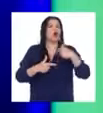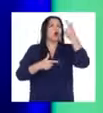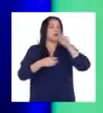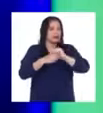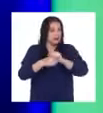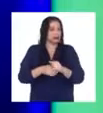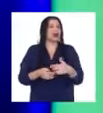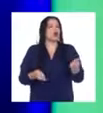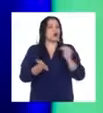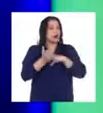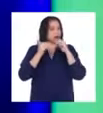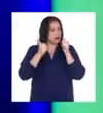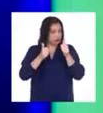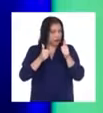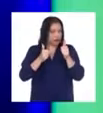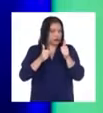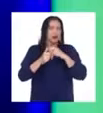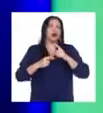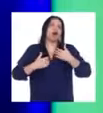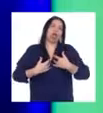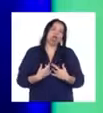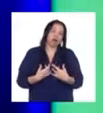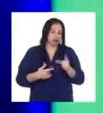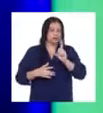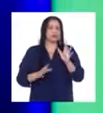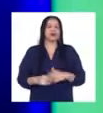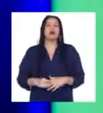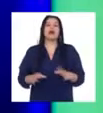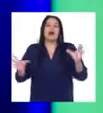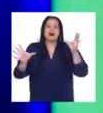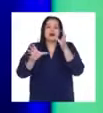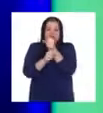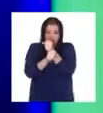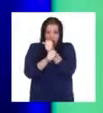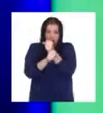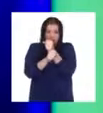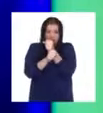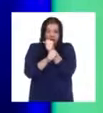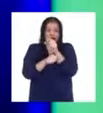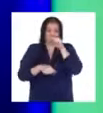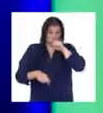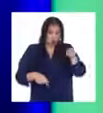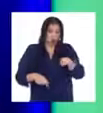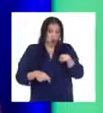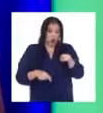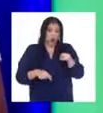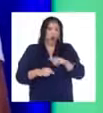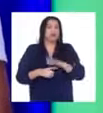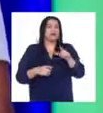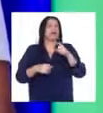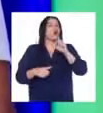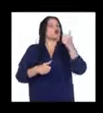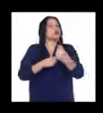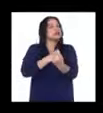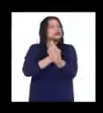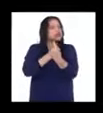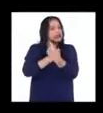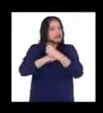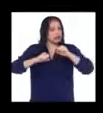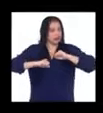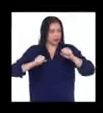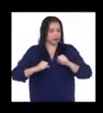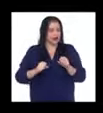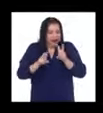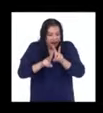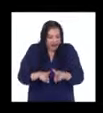siguiente. En resumen, es otra lección importante que el deporte me ha enseñado. El